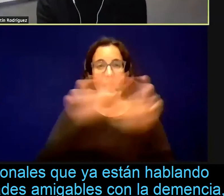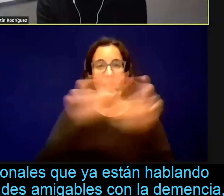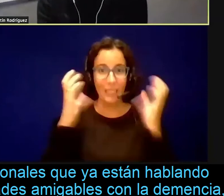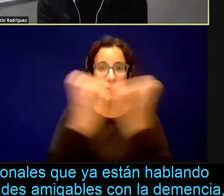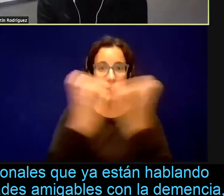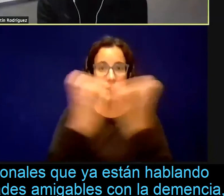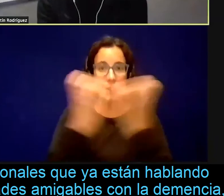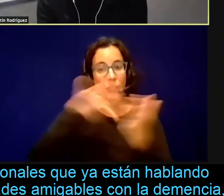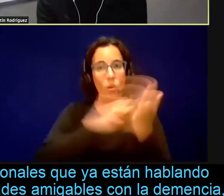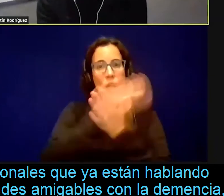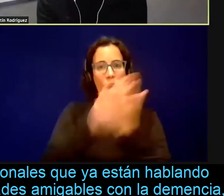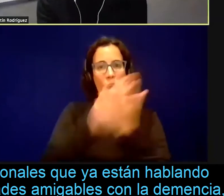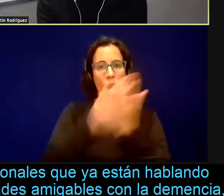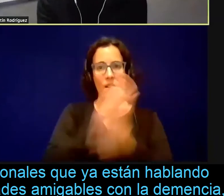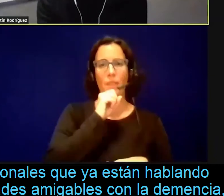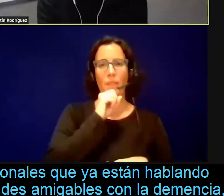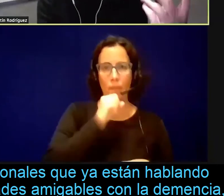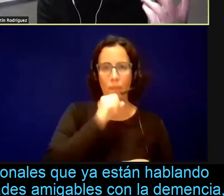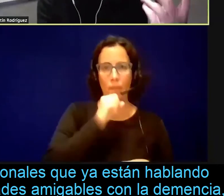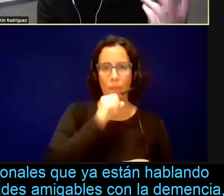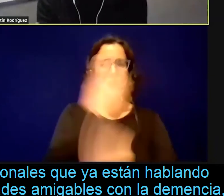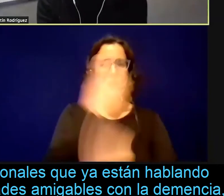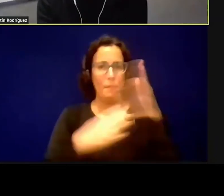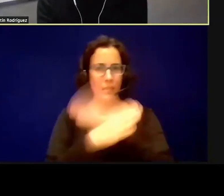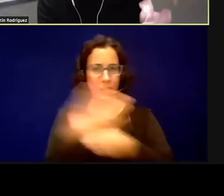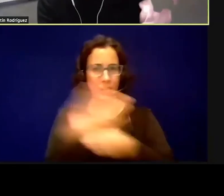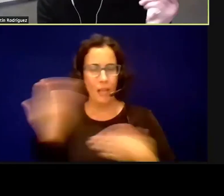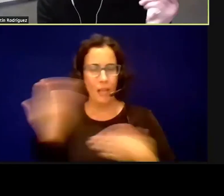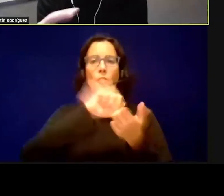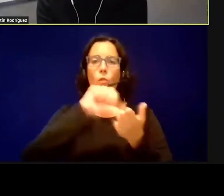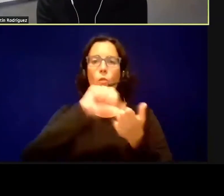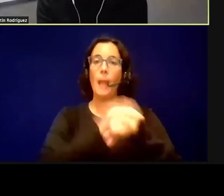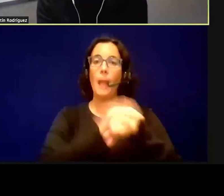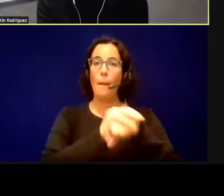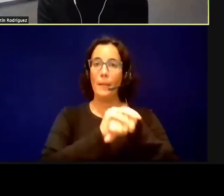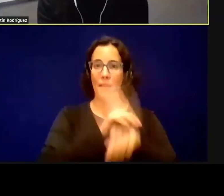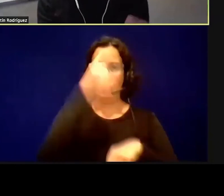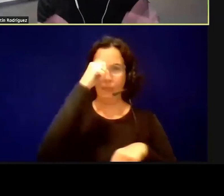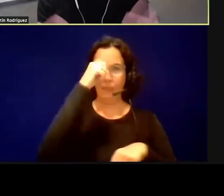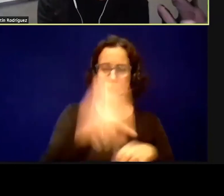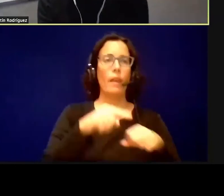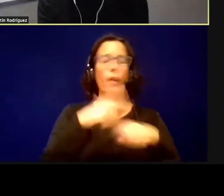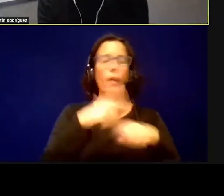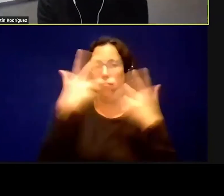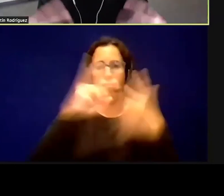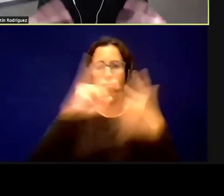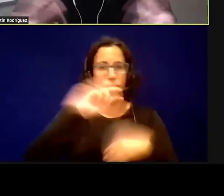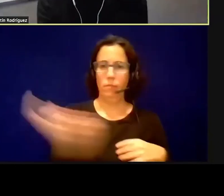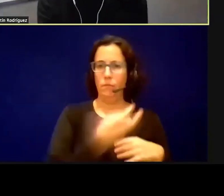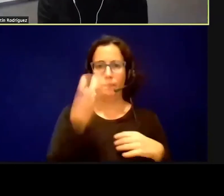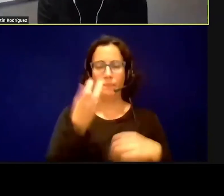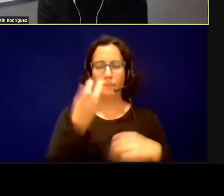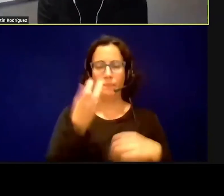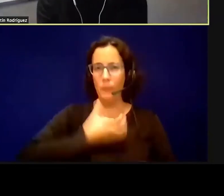de ciudades amigables con los mayores, de ciudades amigables con la demencia, ciudades amigables. O sea, hay cada vez más ayuntamientos, más gente concienciada, más,